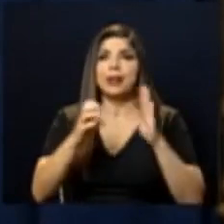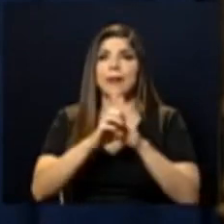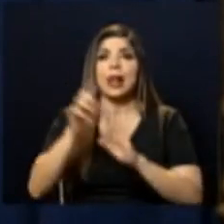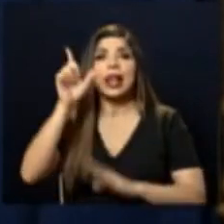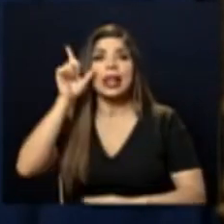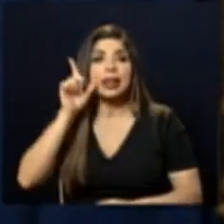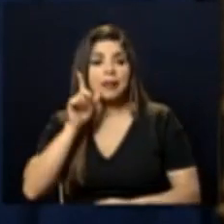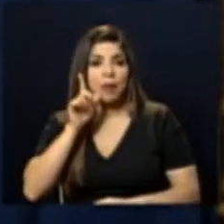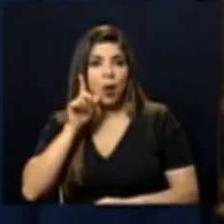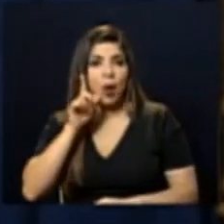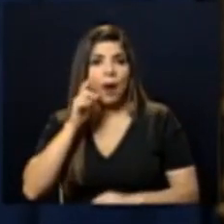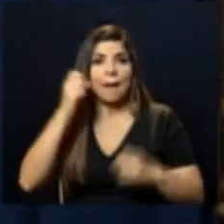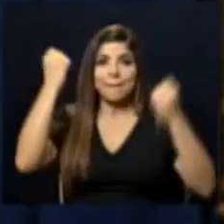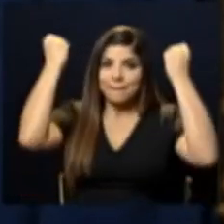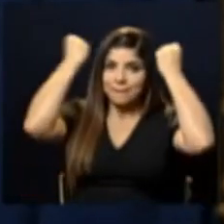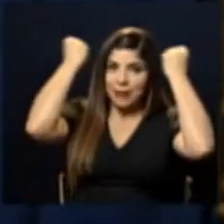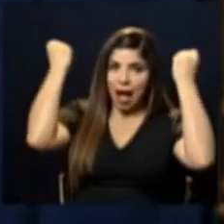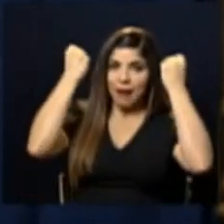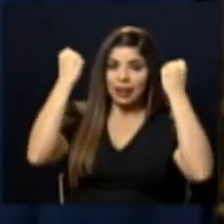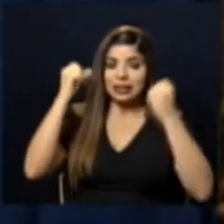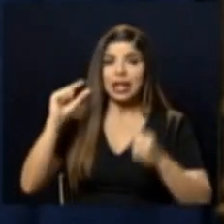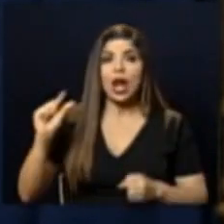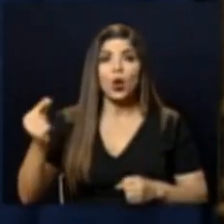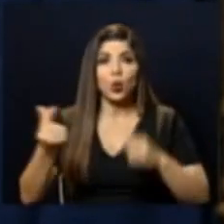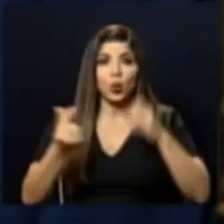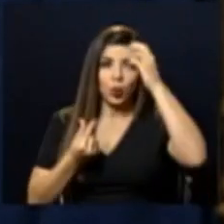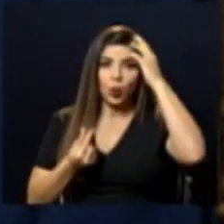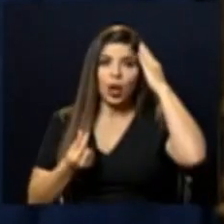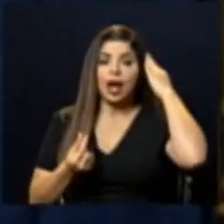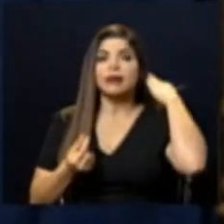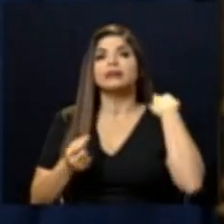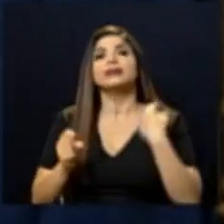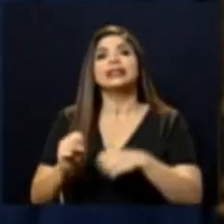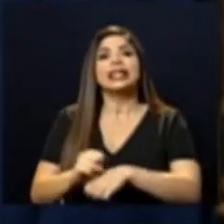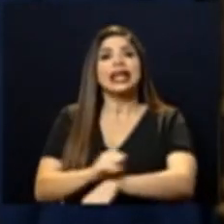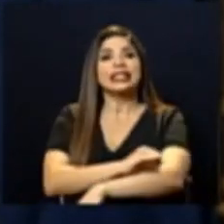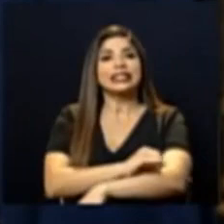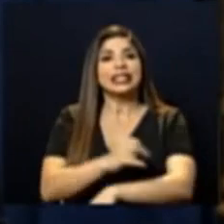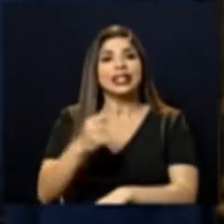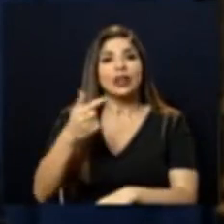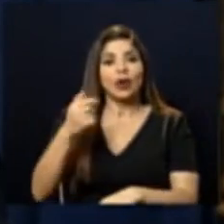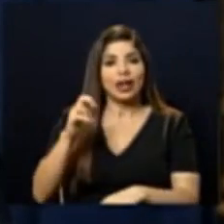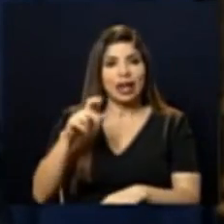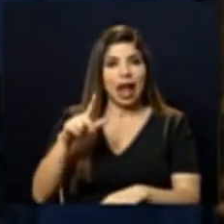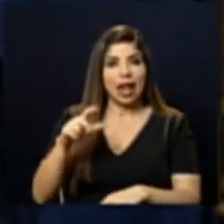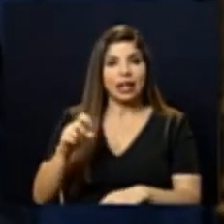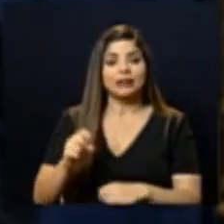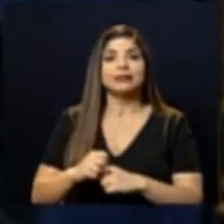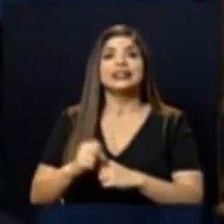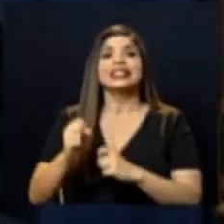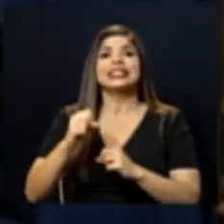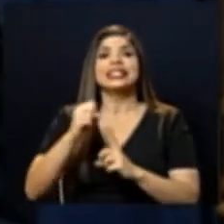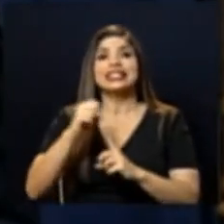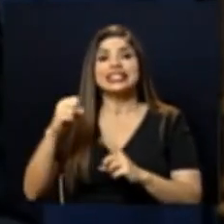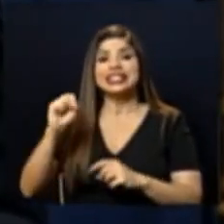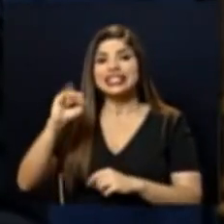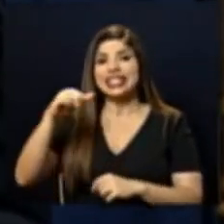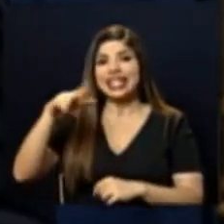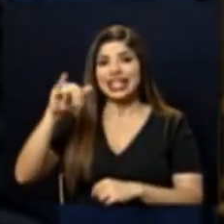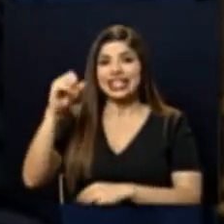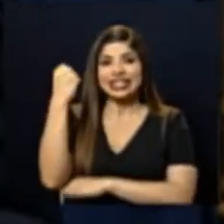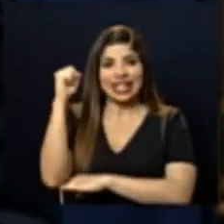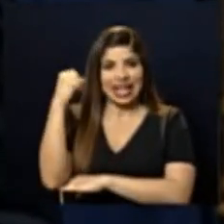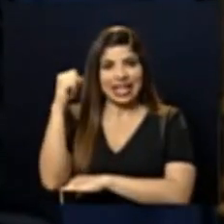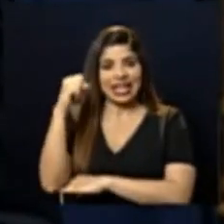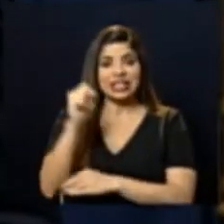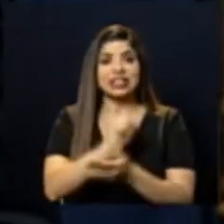Limón, Pavas, La Uruca, San Isidro del General, Siquirres, San Francisco de